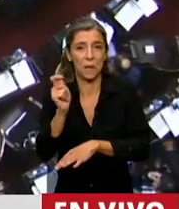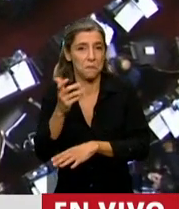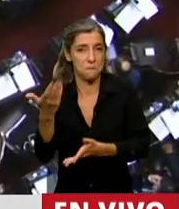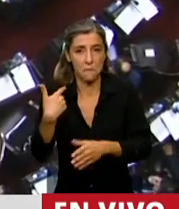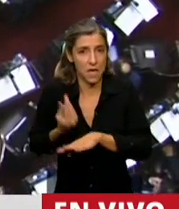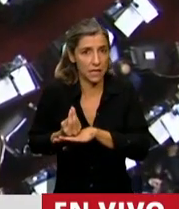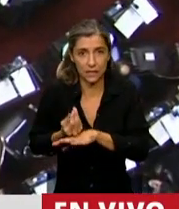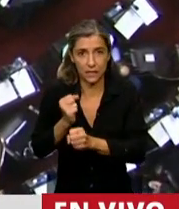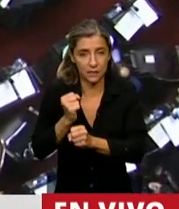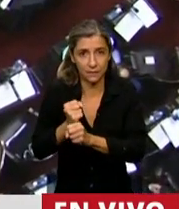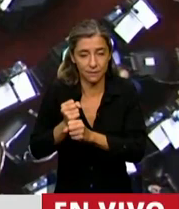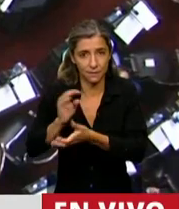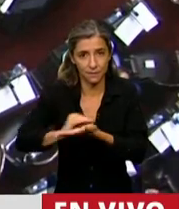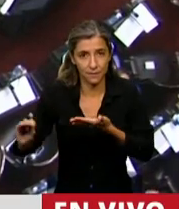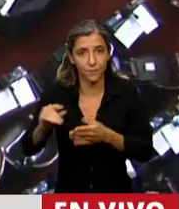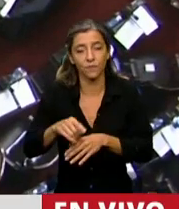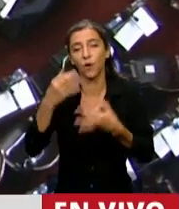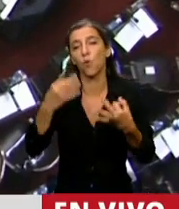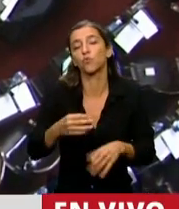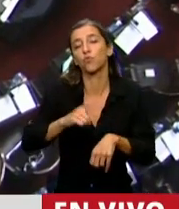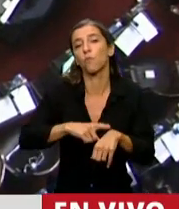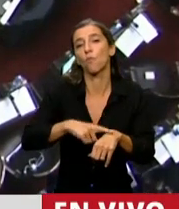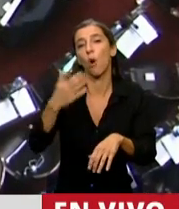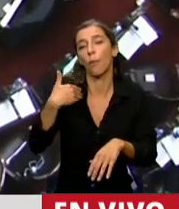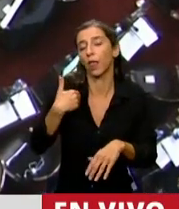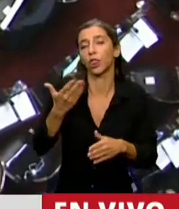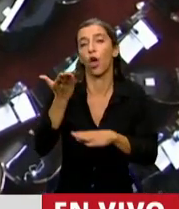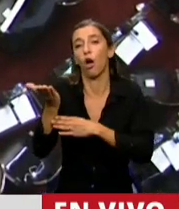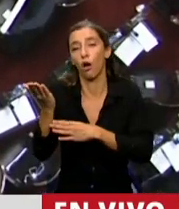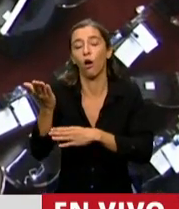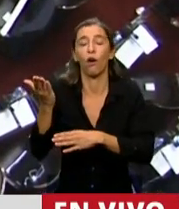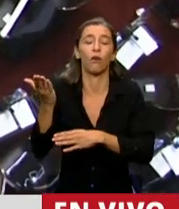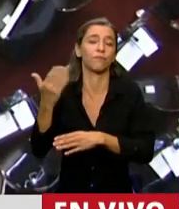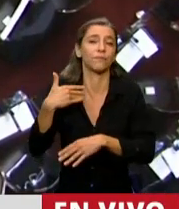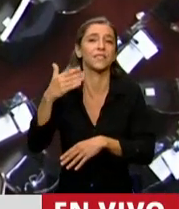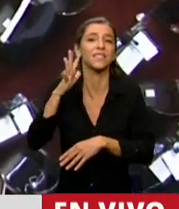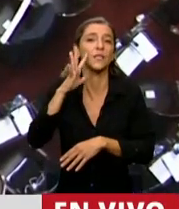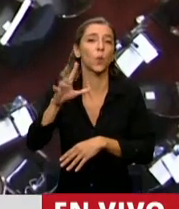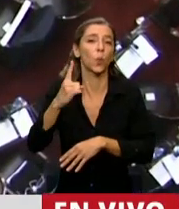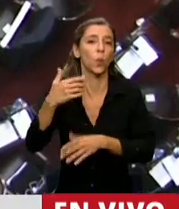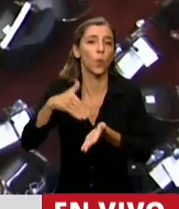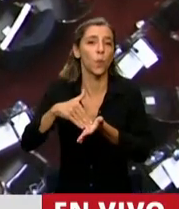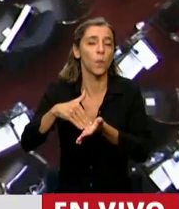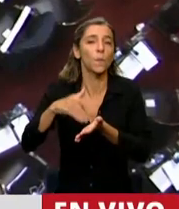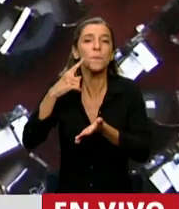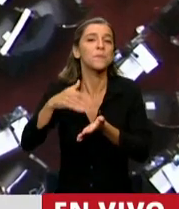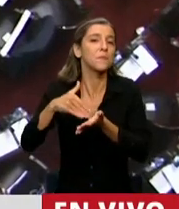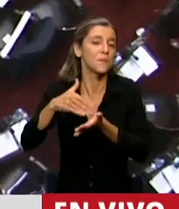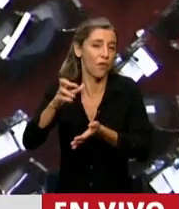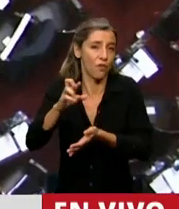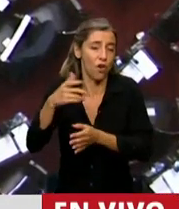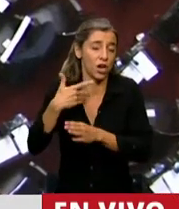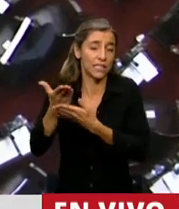de 2018, cuando se avanzó en el primer stand-by con el FMI por 51 mil millones de dólares. Y lamentablemente aquel